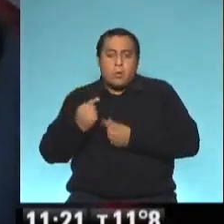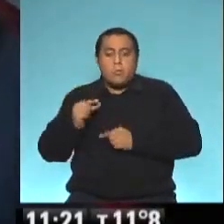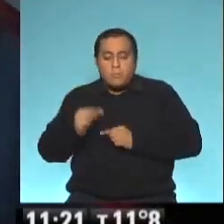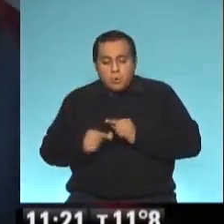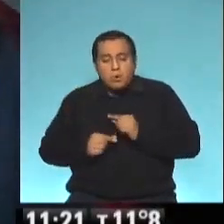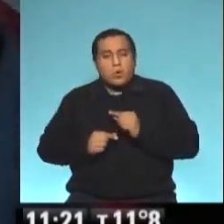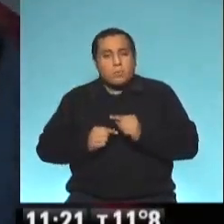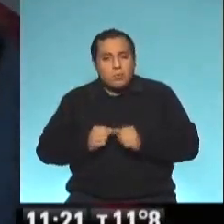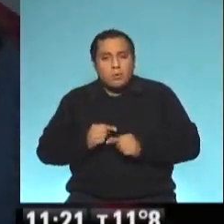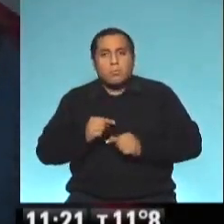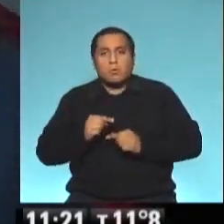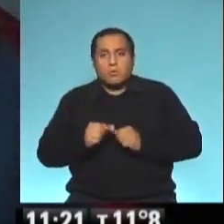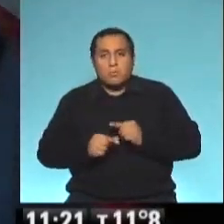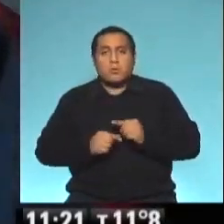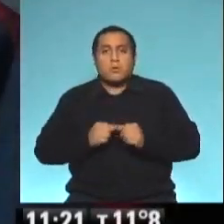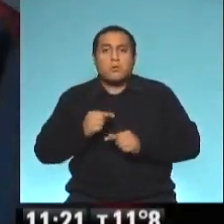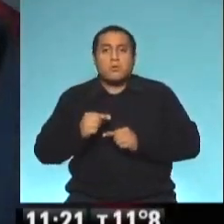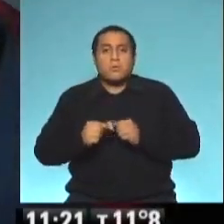fui